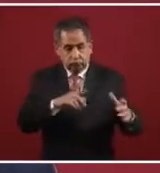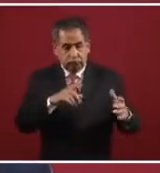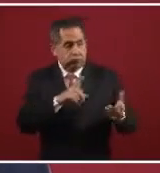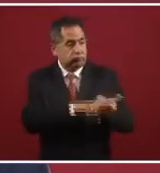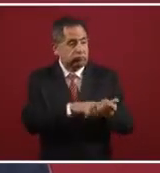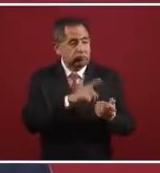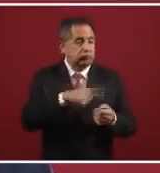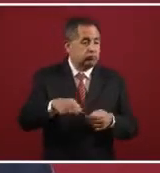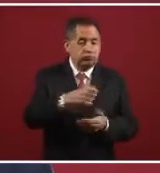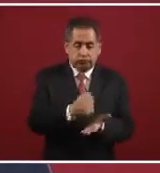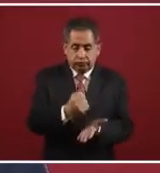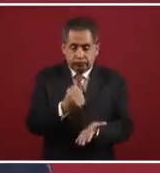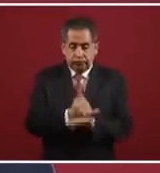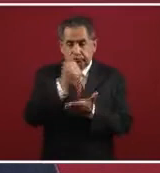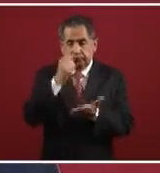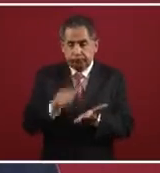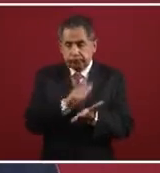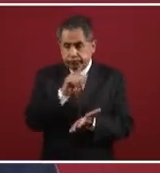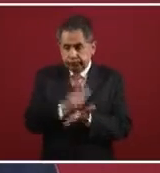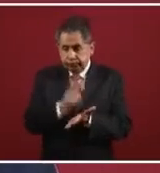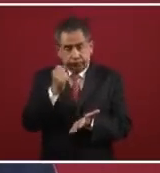aprobaron la ley.